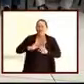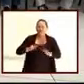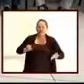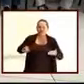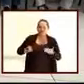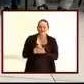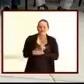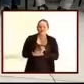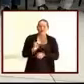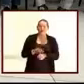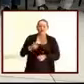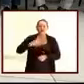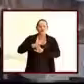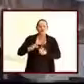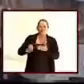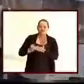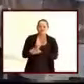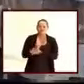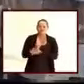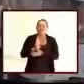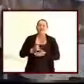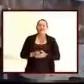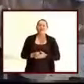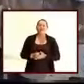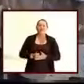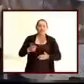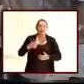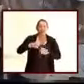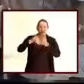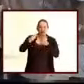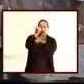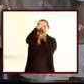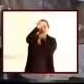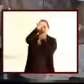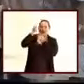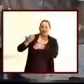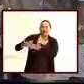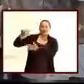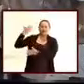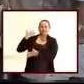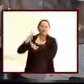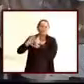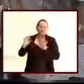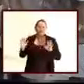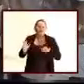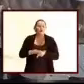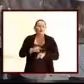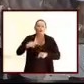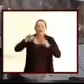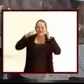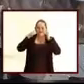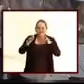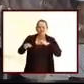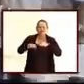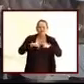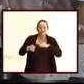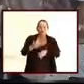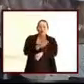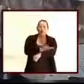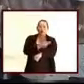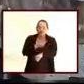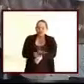decisión porque soy hombre de decisiones y no me arrepiento de lo que he hecho en mi vida porque siempre he trabajado con honestidad.